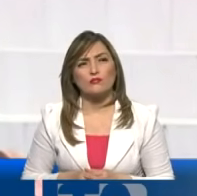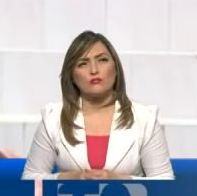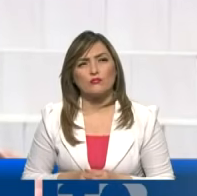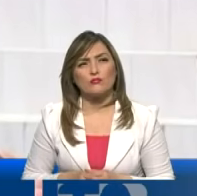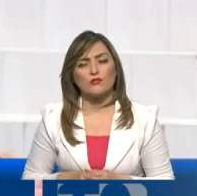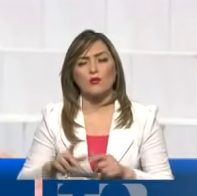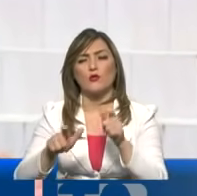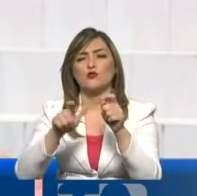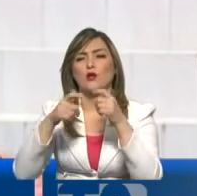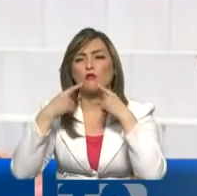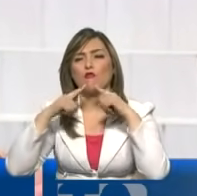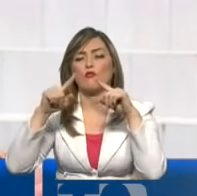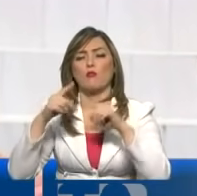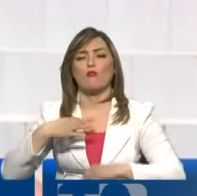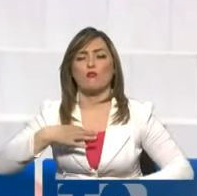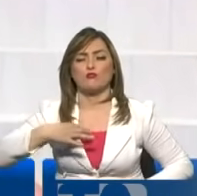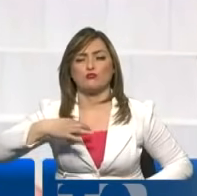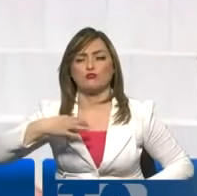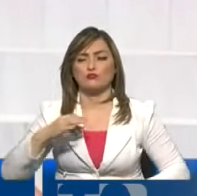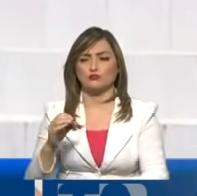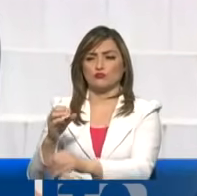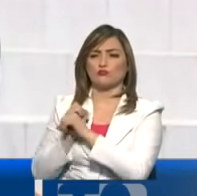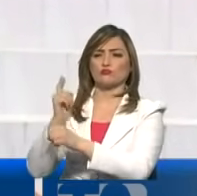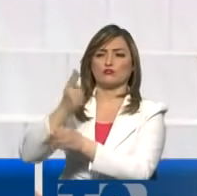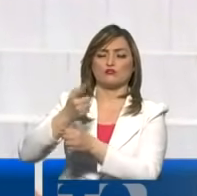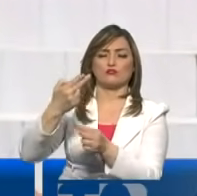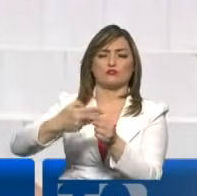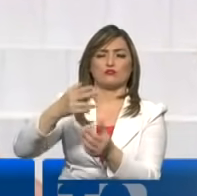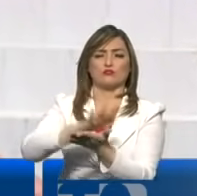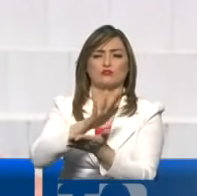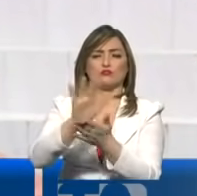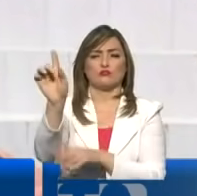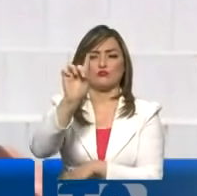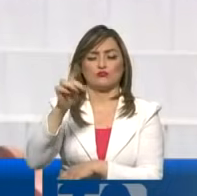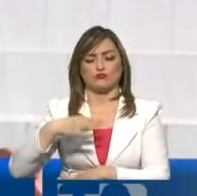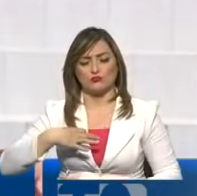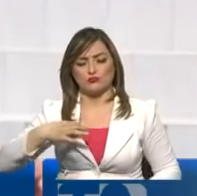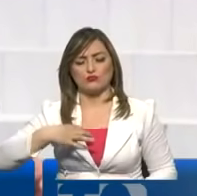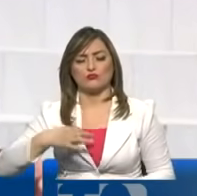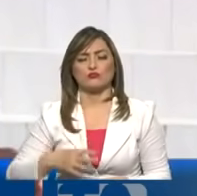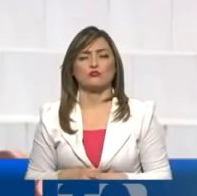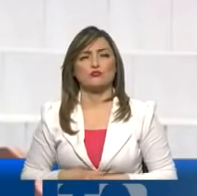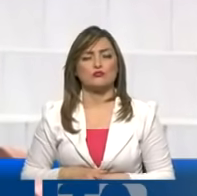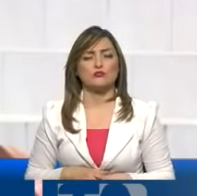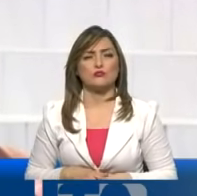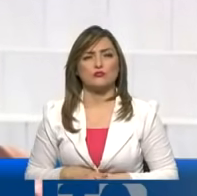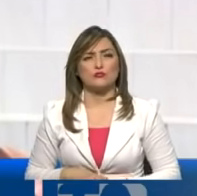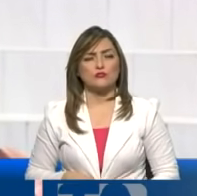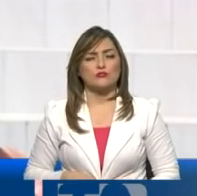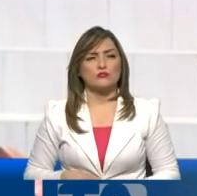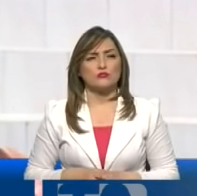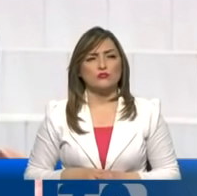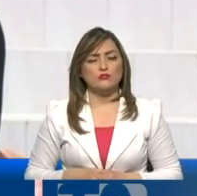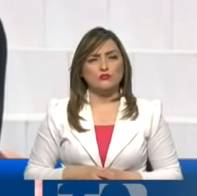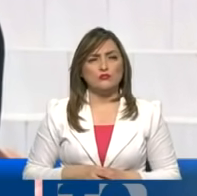voluntario. No vamos a obligar a ninguna familia a enviar a sus hijos a la presencialidad si es que ellos no lo consideran pertinente.